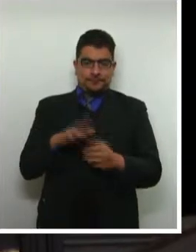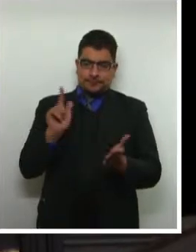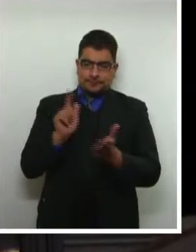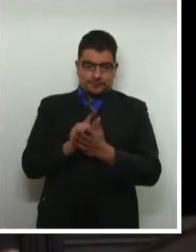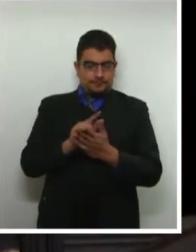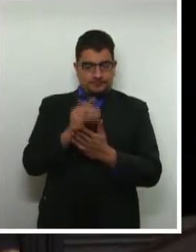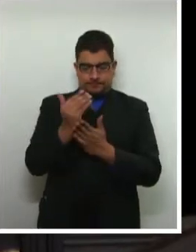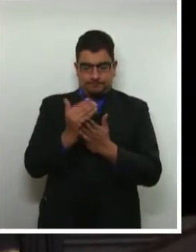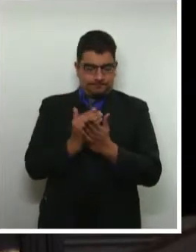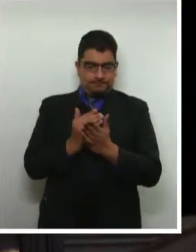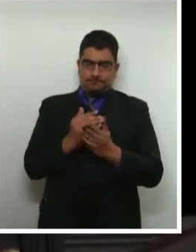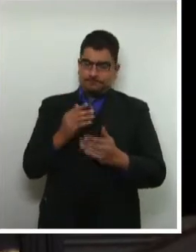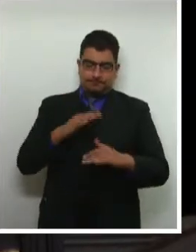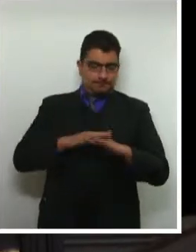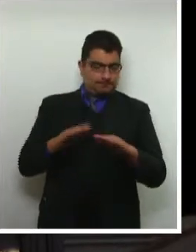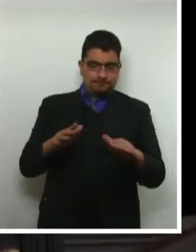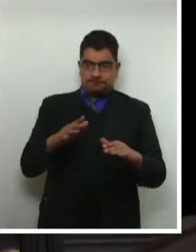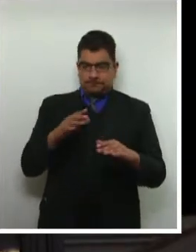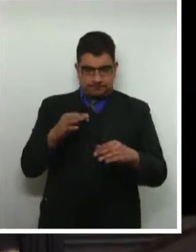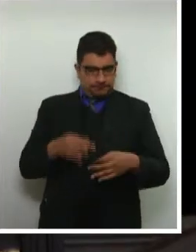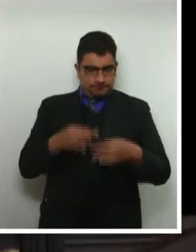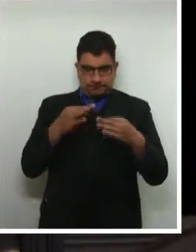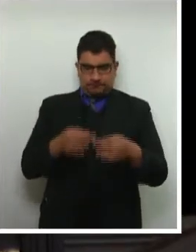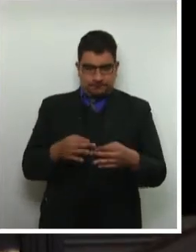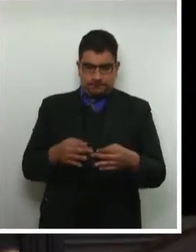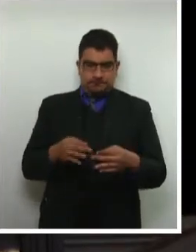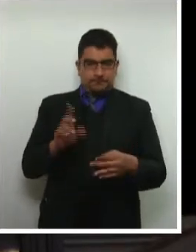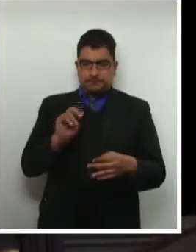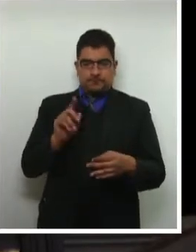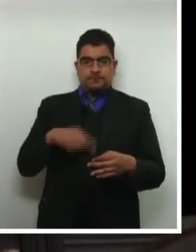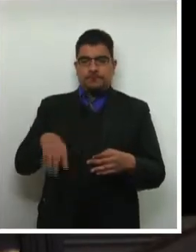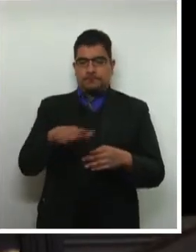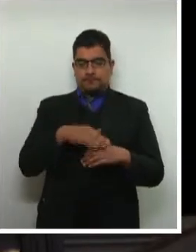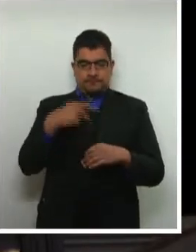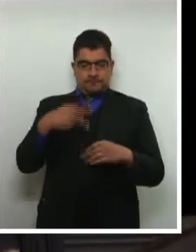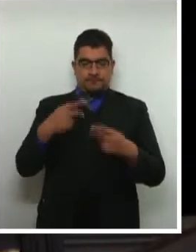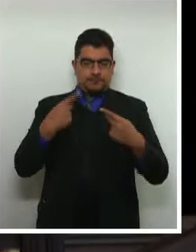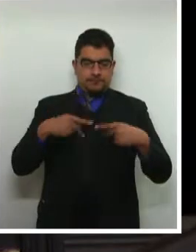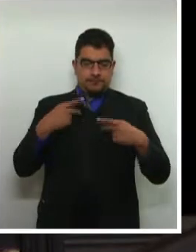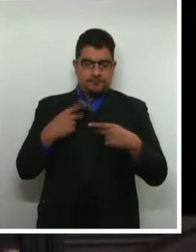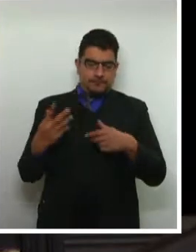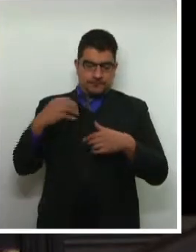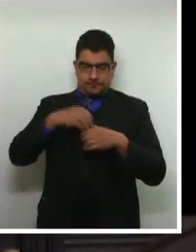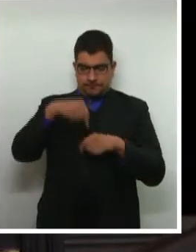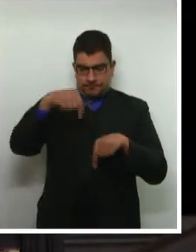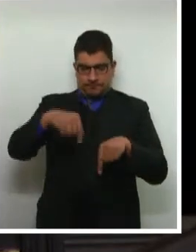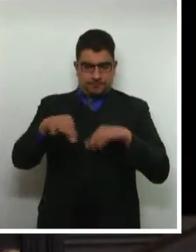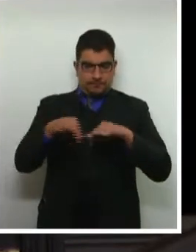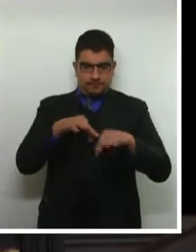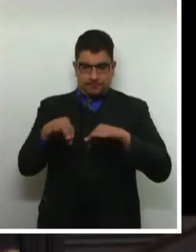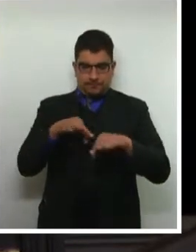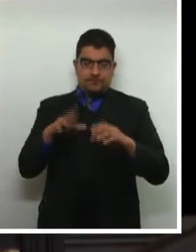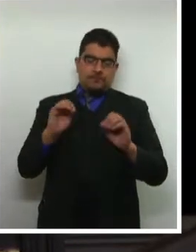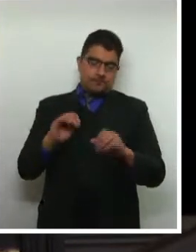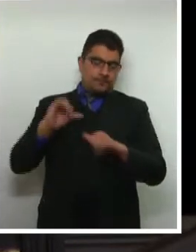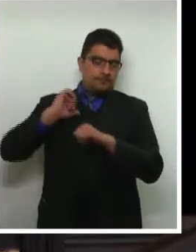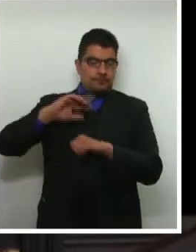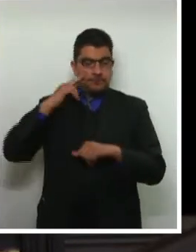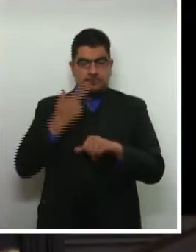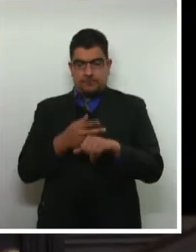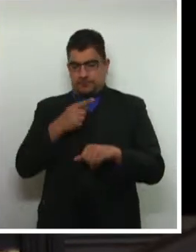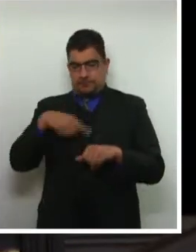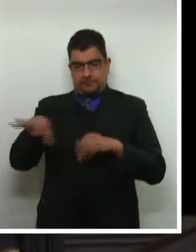legitimidad democrática de origen, porque sus titulares, salvo los representantes del